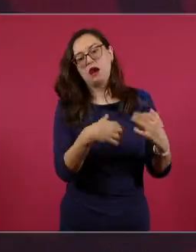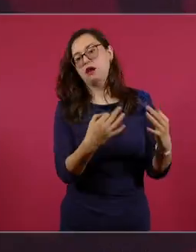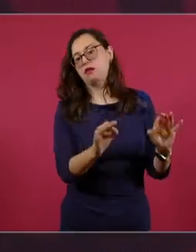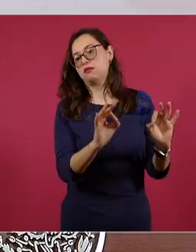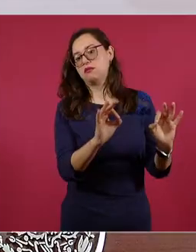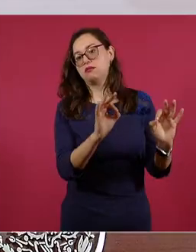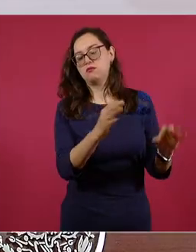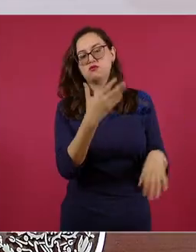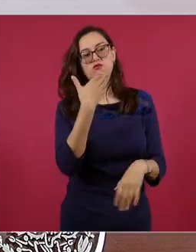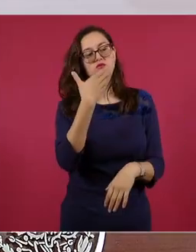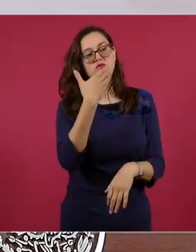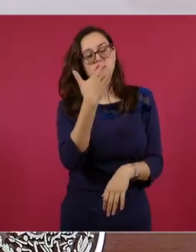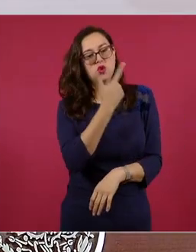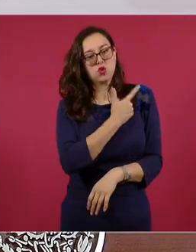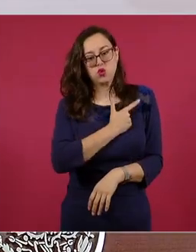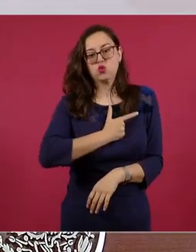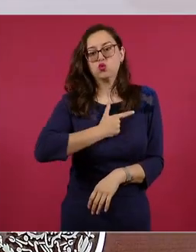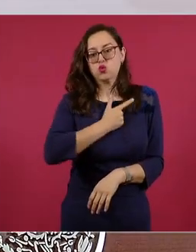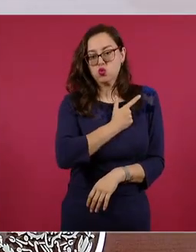para